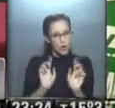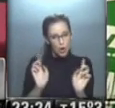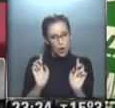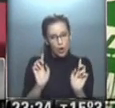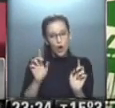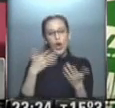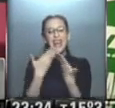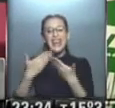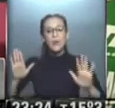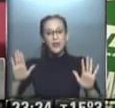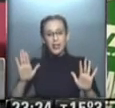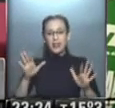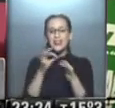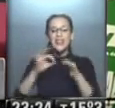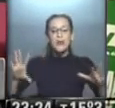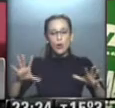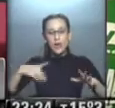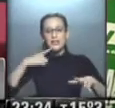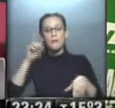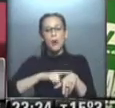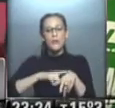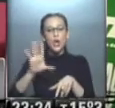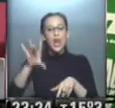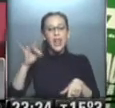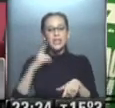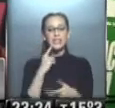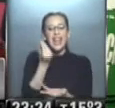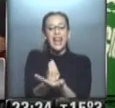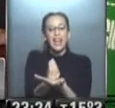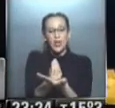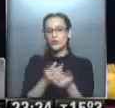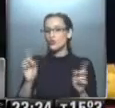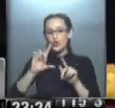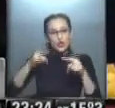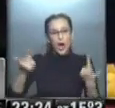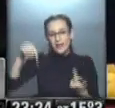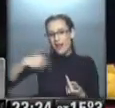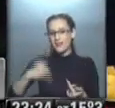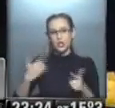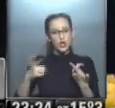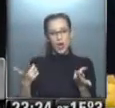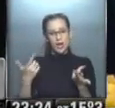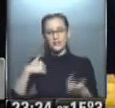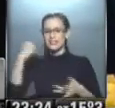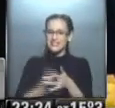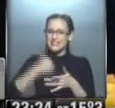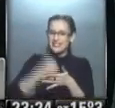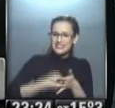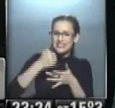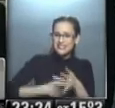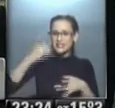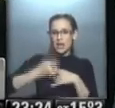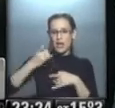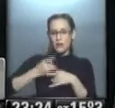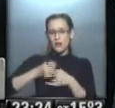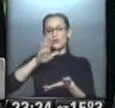La libertad y la democracia sindical a la hora de elegir delegados no existe en nuestro país. Es una batalla permanente en todos los